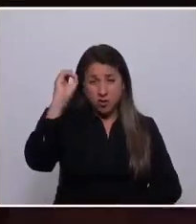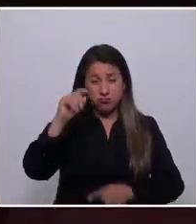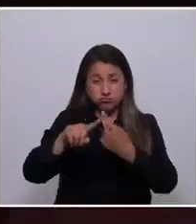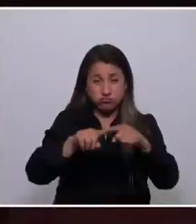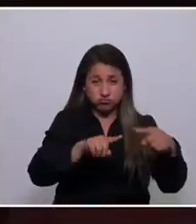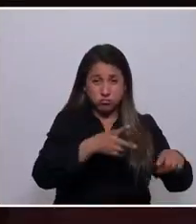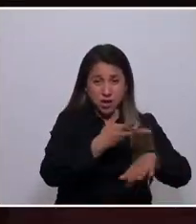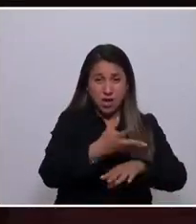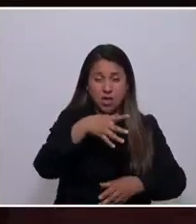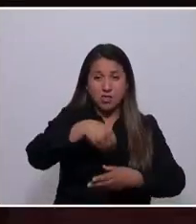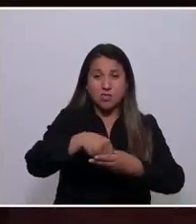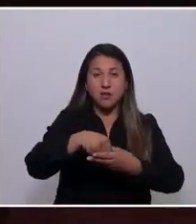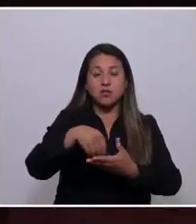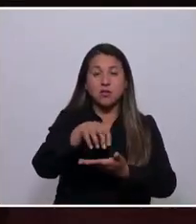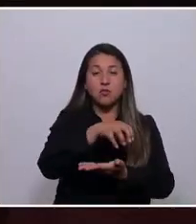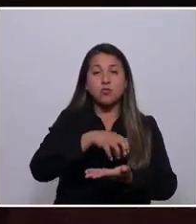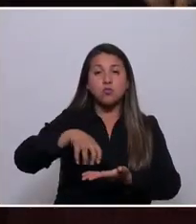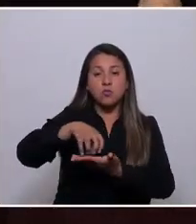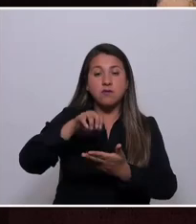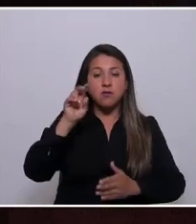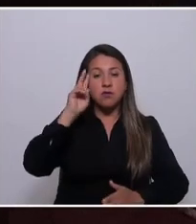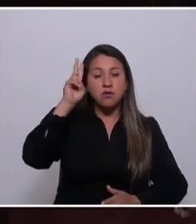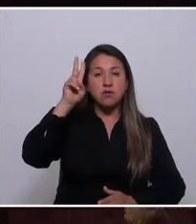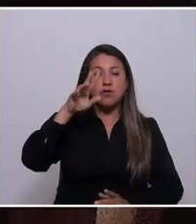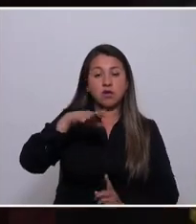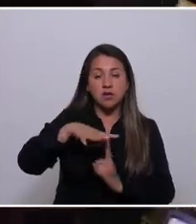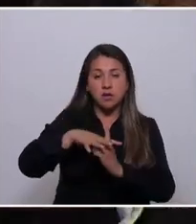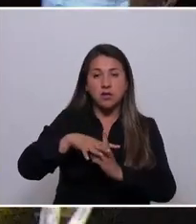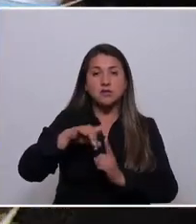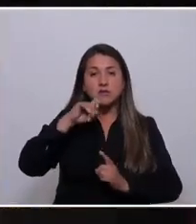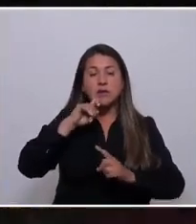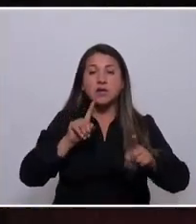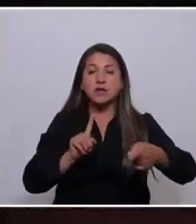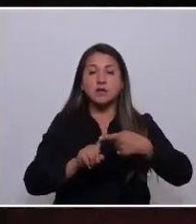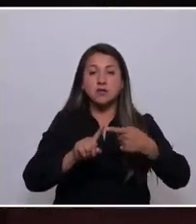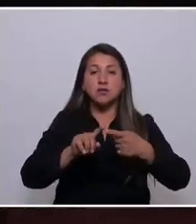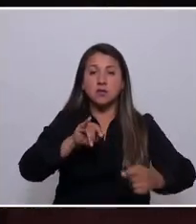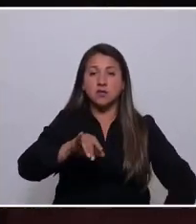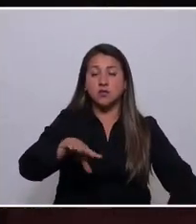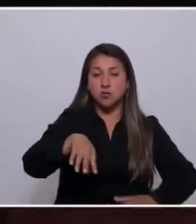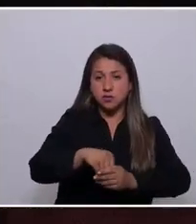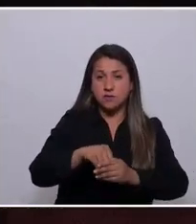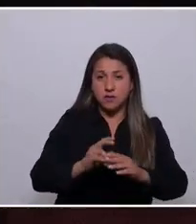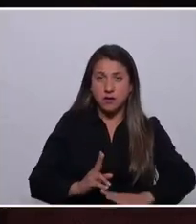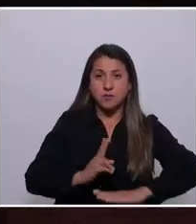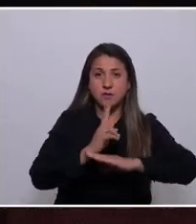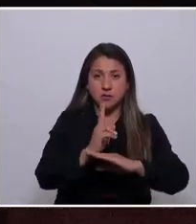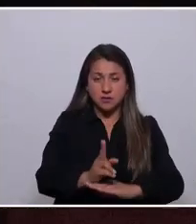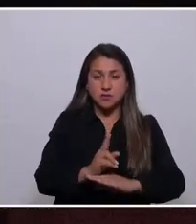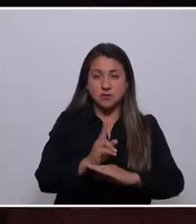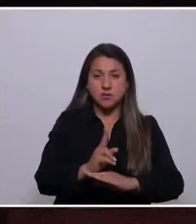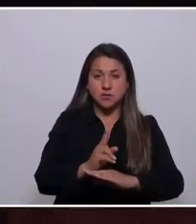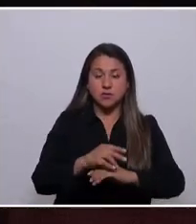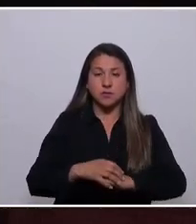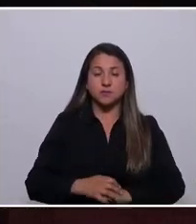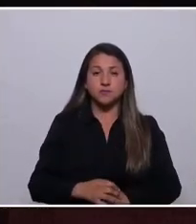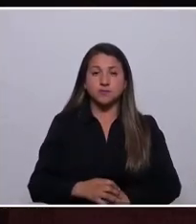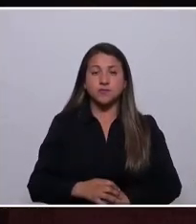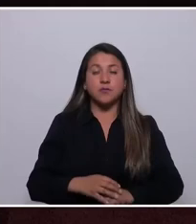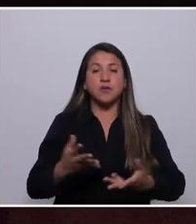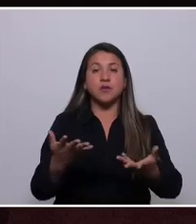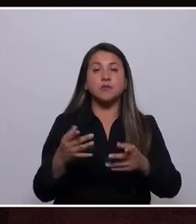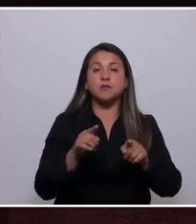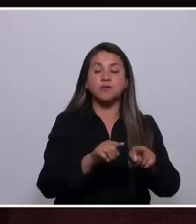de los pueblos originarios. Es decir, que sea una participación inclusiva, representativa y diversa. Y es por eso